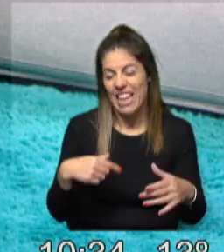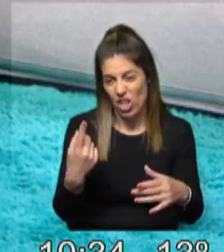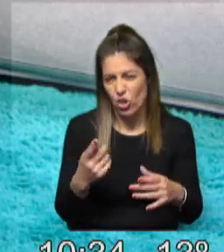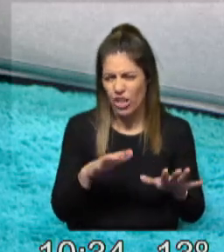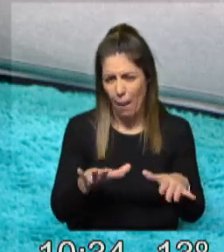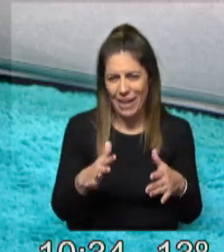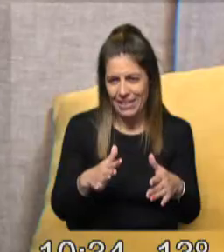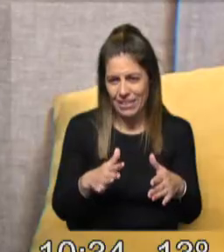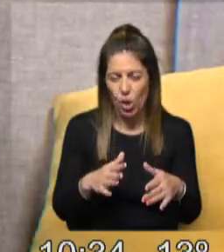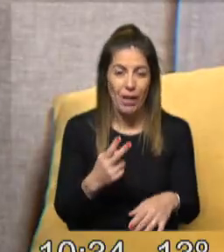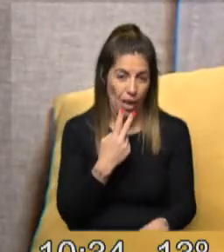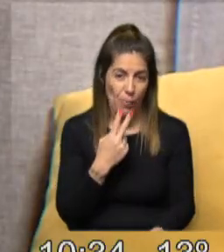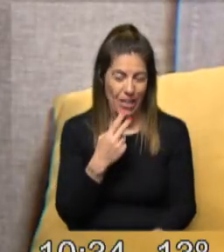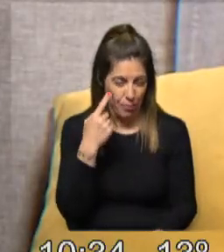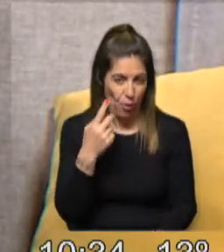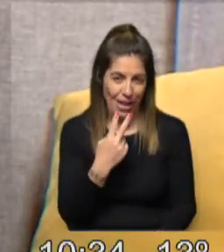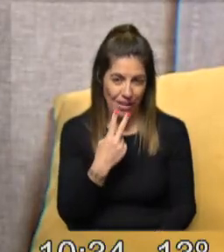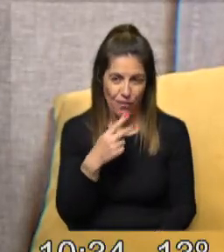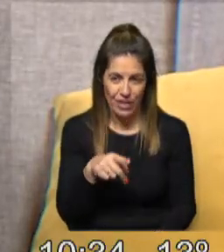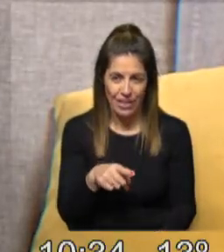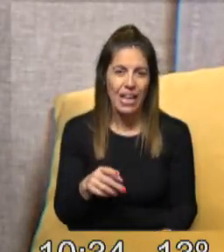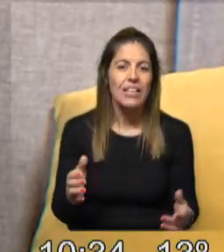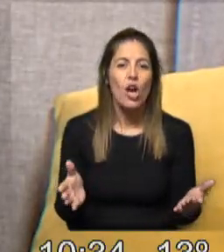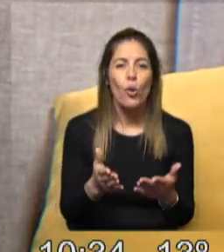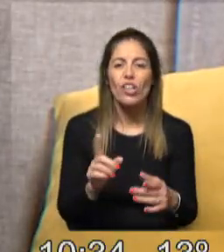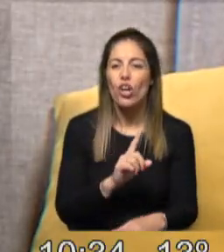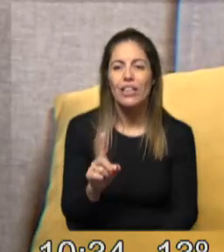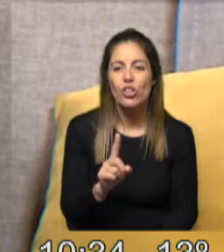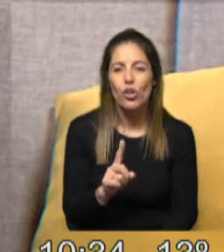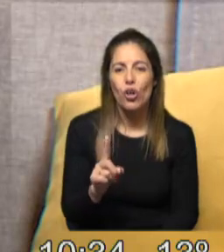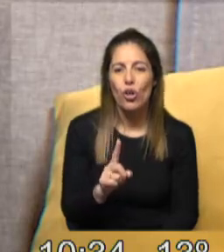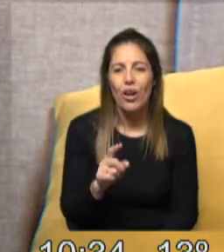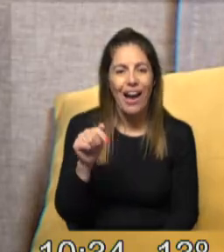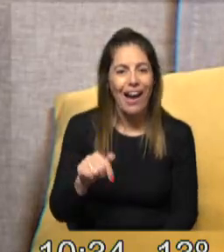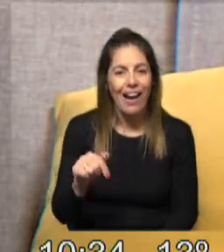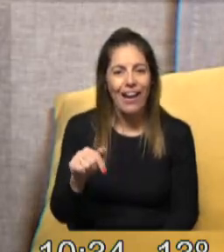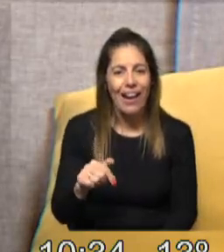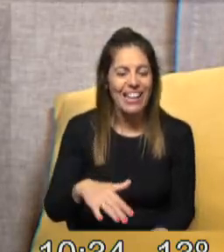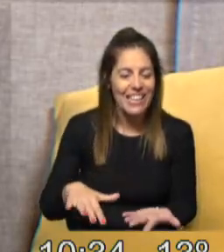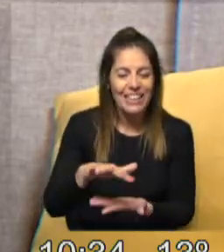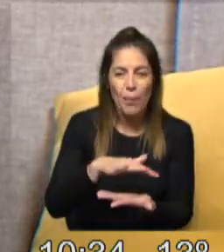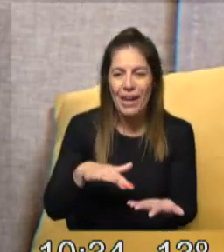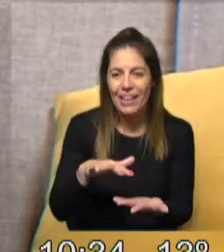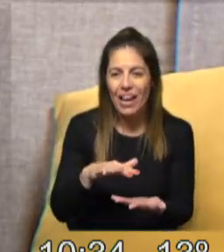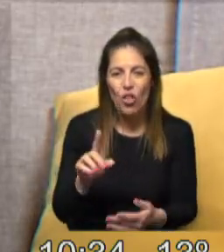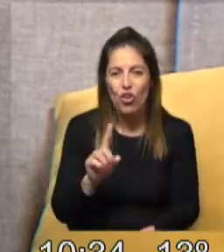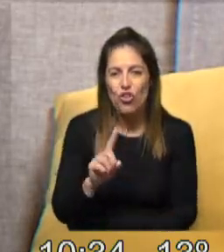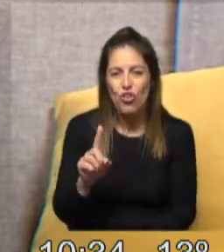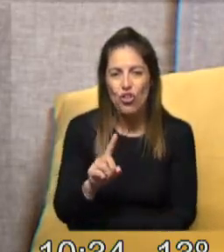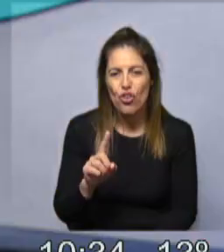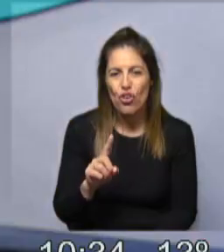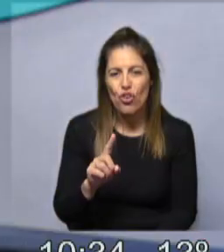pasa algo parecido. Está ocurriendo que no están acá, en este mercado, no están